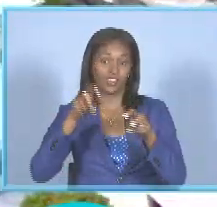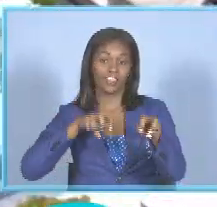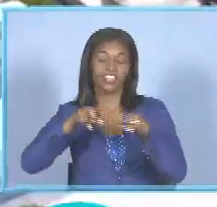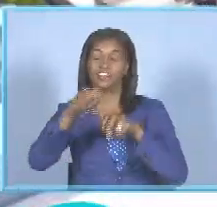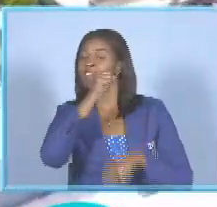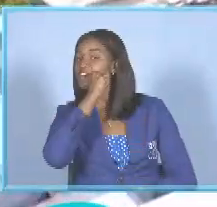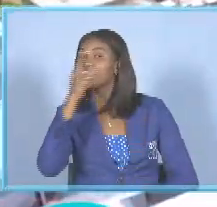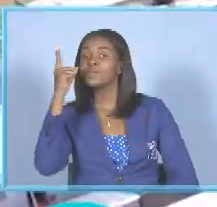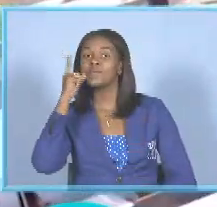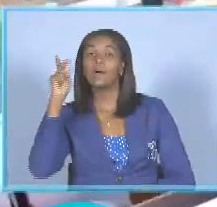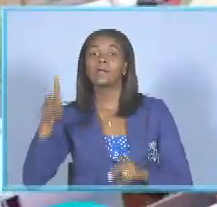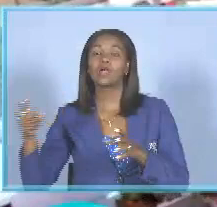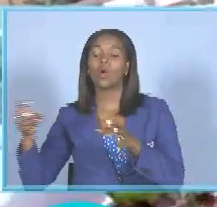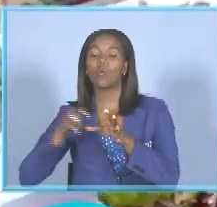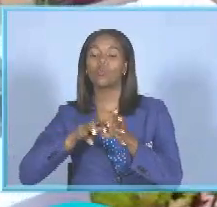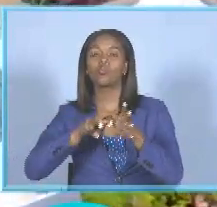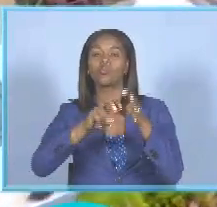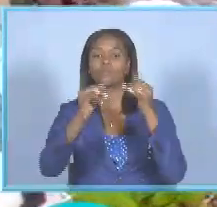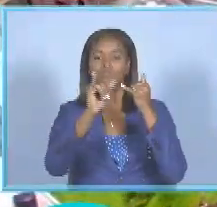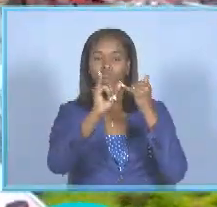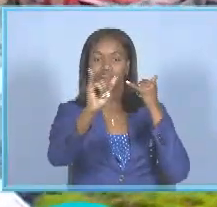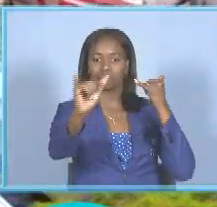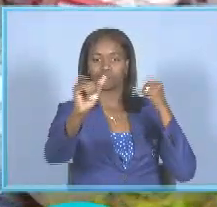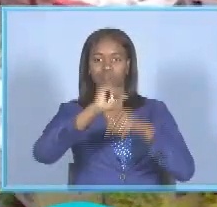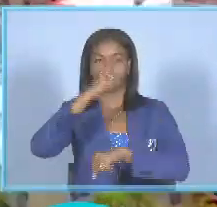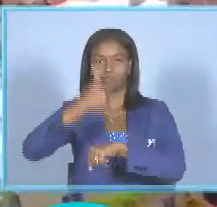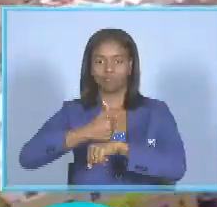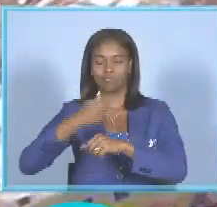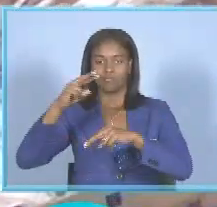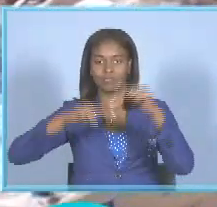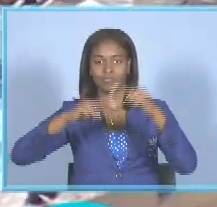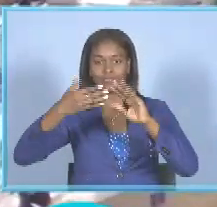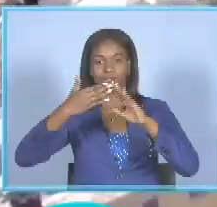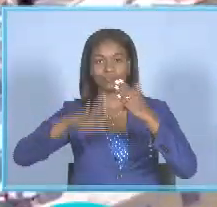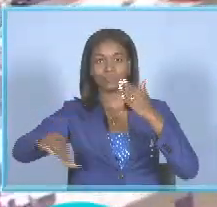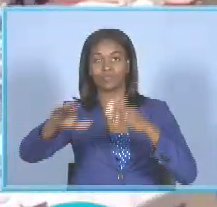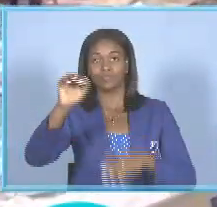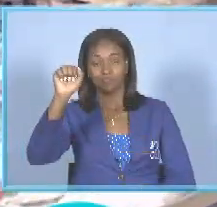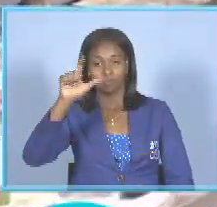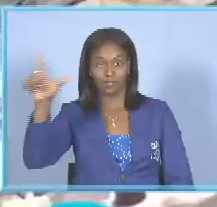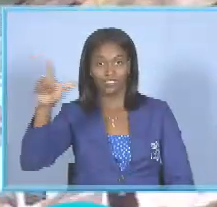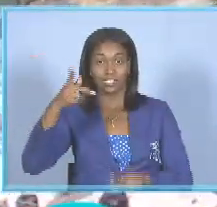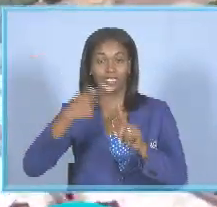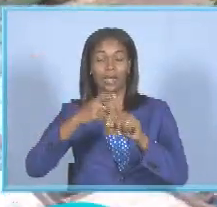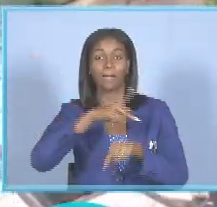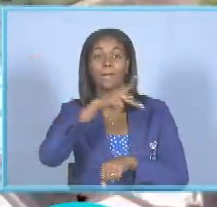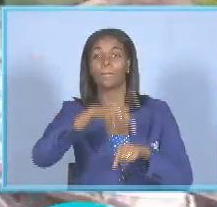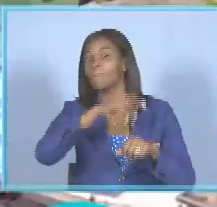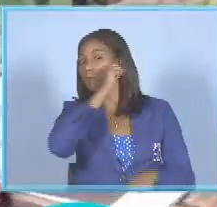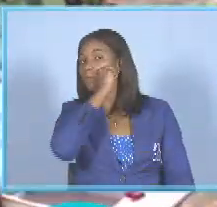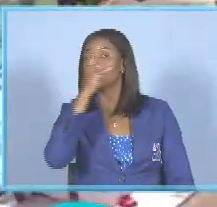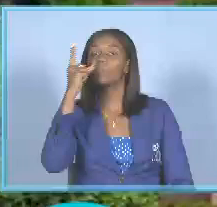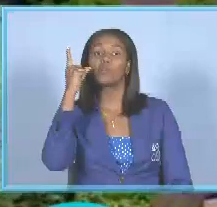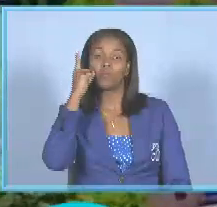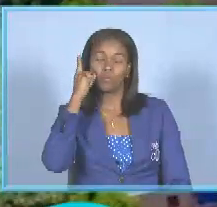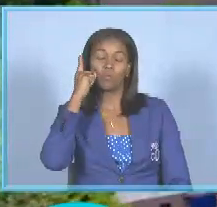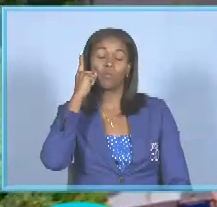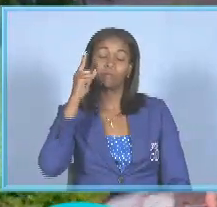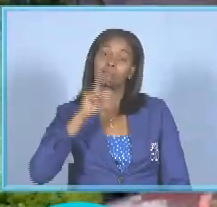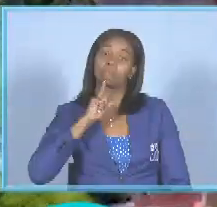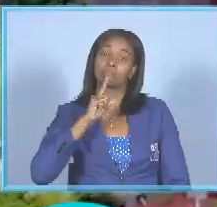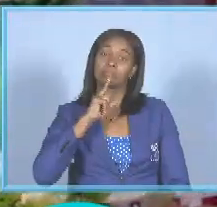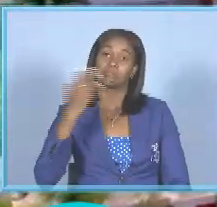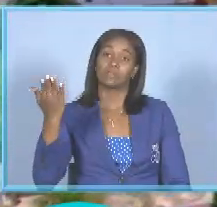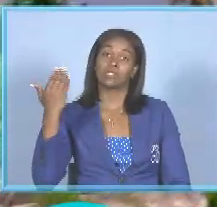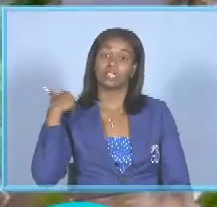un sistema de transporte por cable construido por el estado del municipio de Los Alcarrizos en la provincia Santo Domingo. Y la verdad que